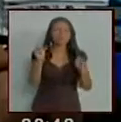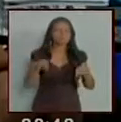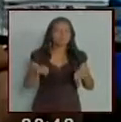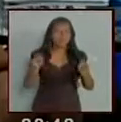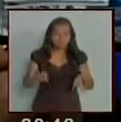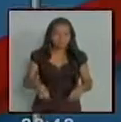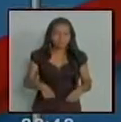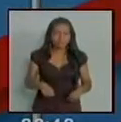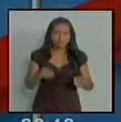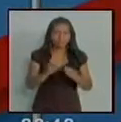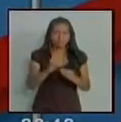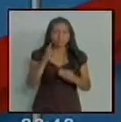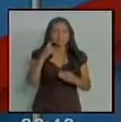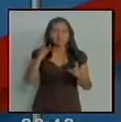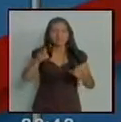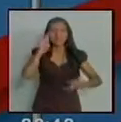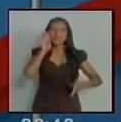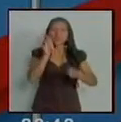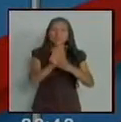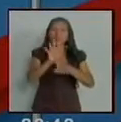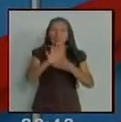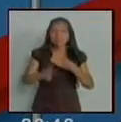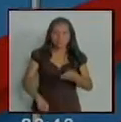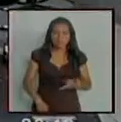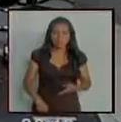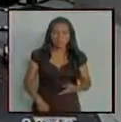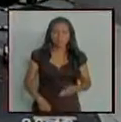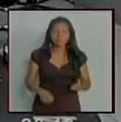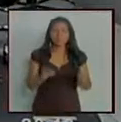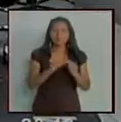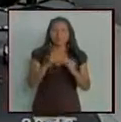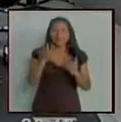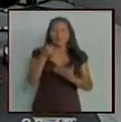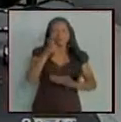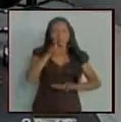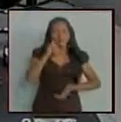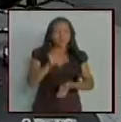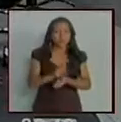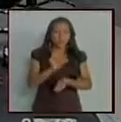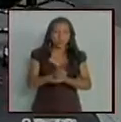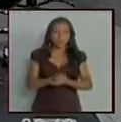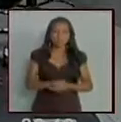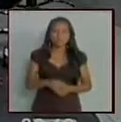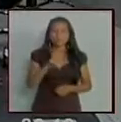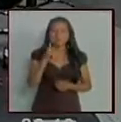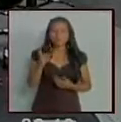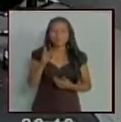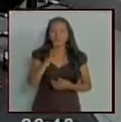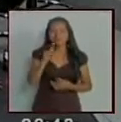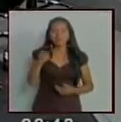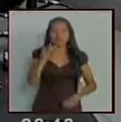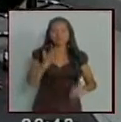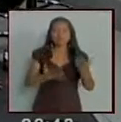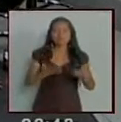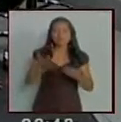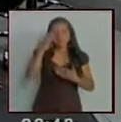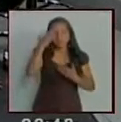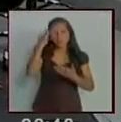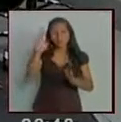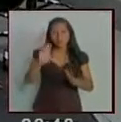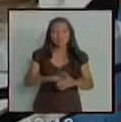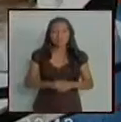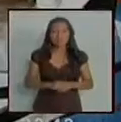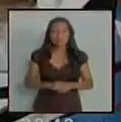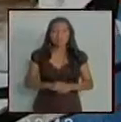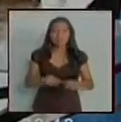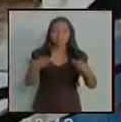inclusive pérdidas totales, las cofosis, las sorderas. Doctora Bernadette Iglesias, quiero que usted nos hable de